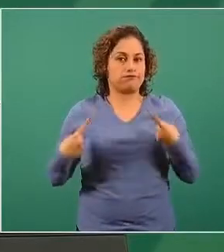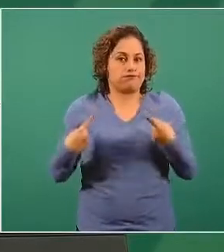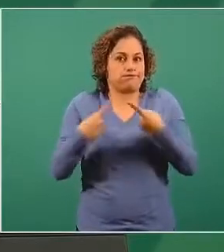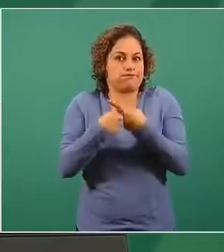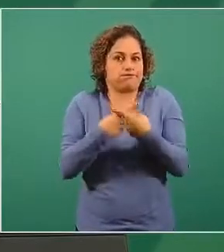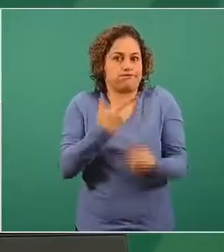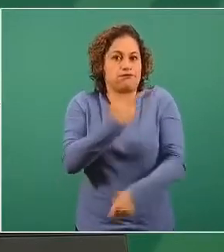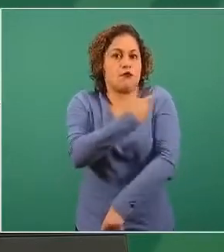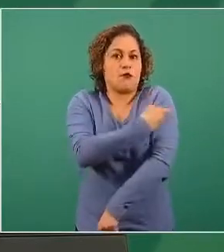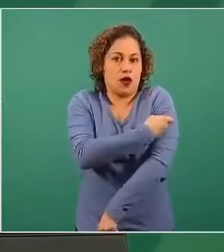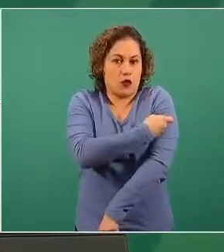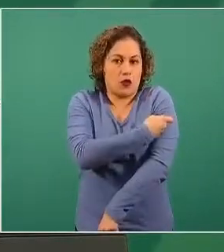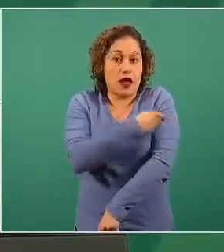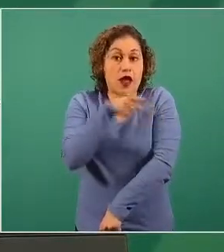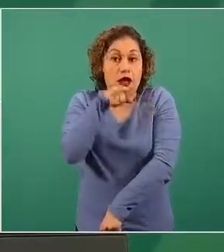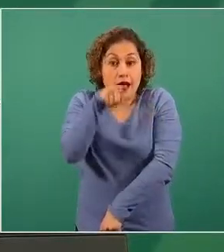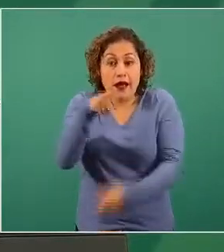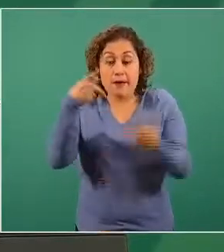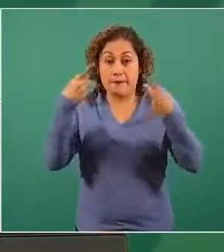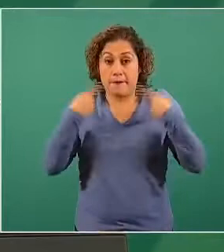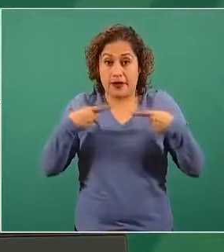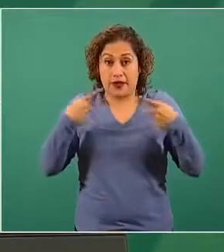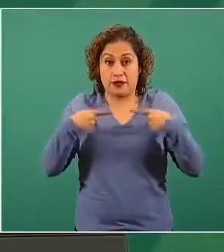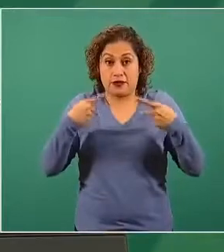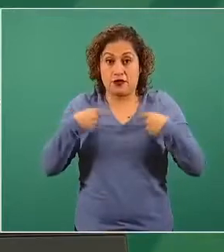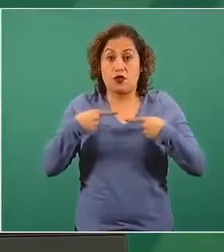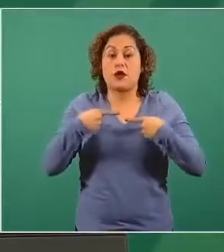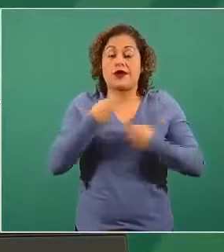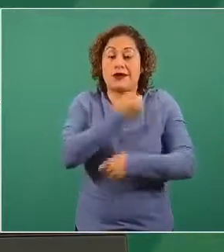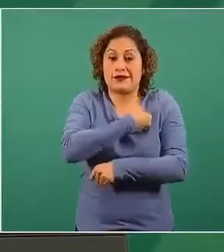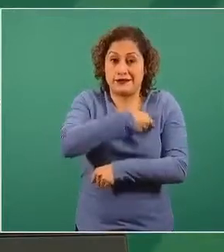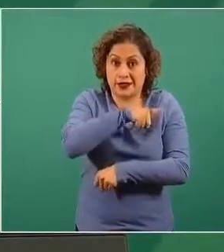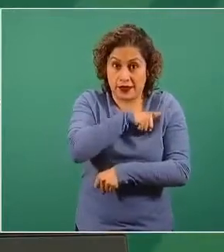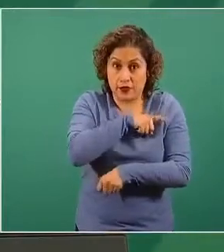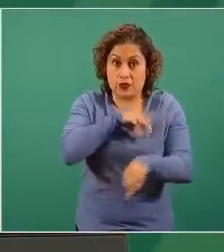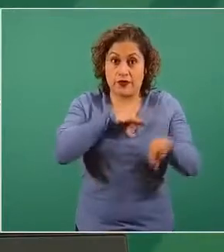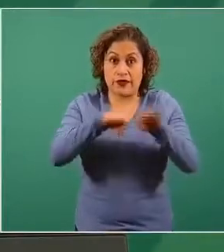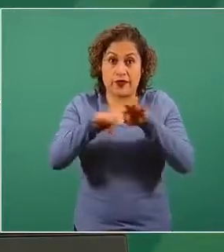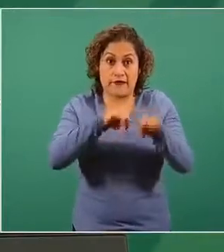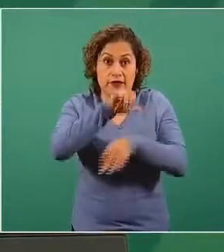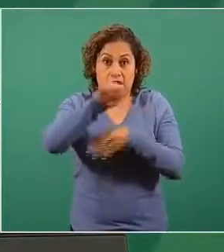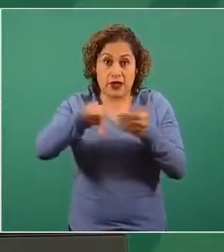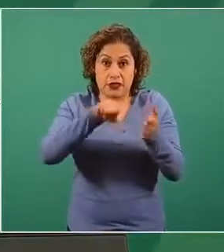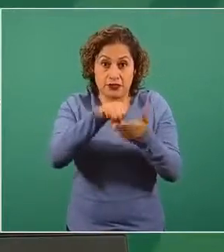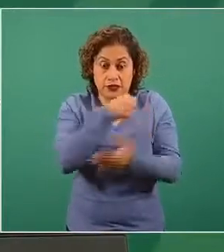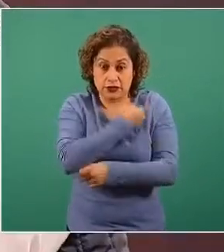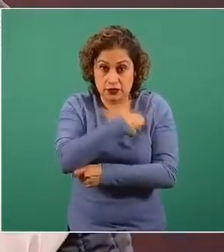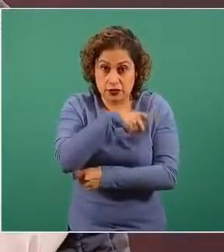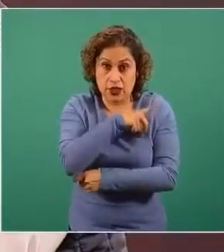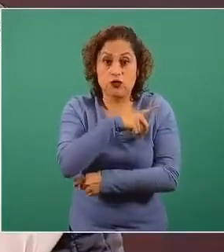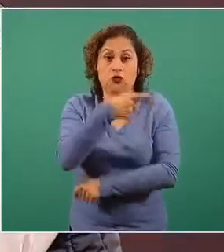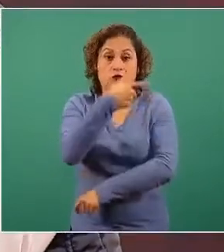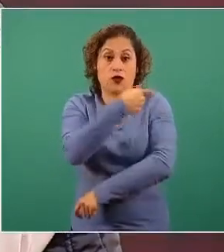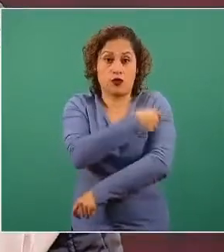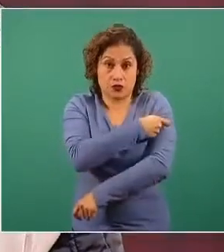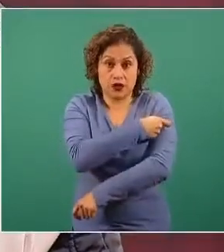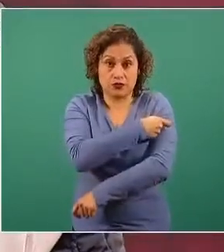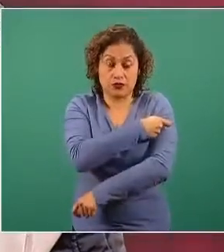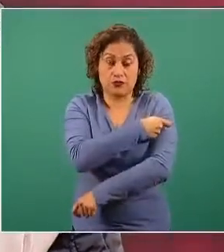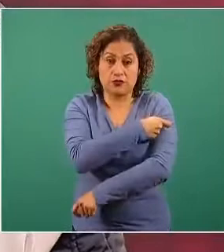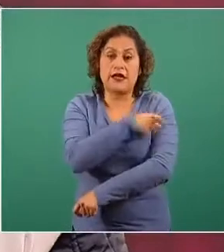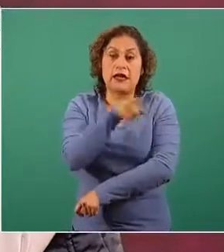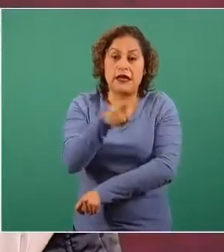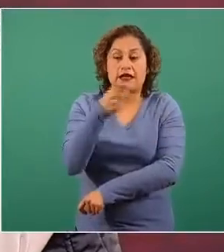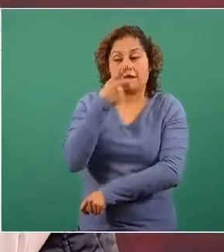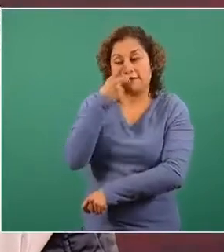vacuna, el personal de salud que está en el centro de vacunación, en el módulo de vacunación, tiene la obligación de decirle que es